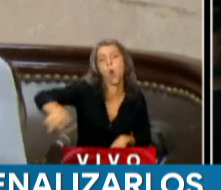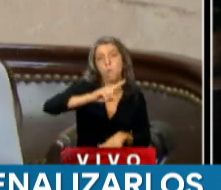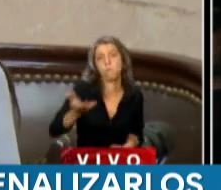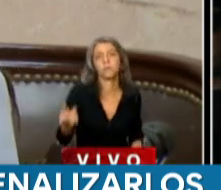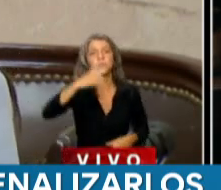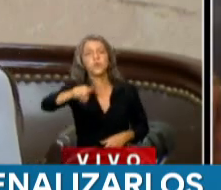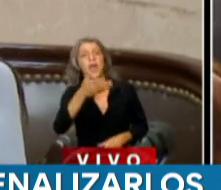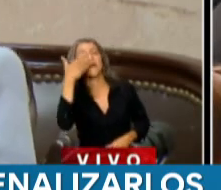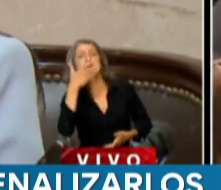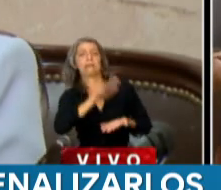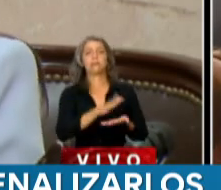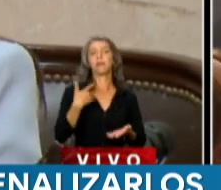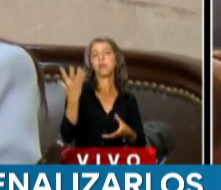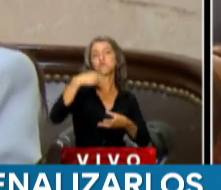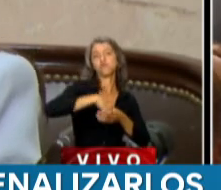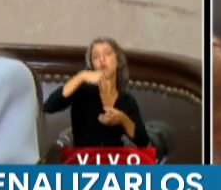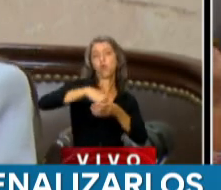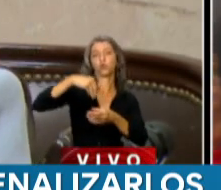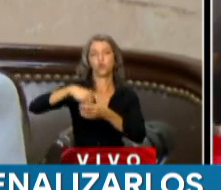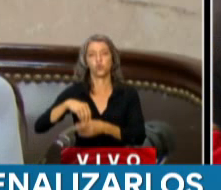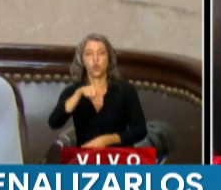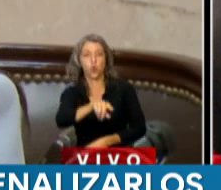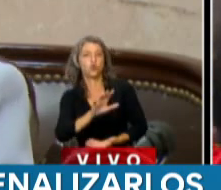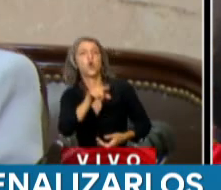públicos, solo el universo de funcionarios públicos nosotros